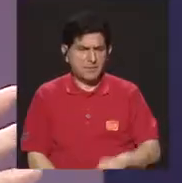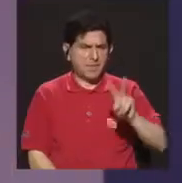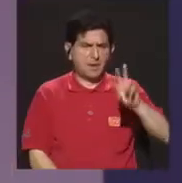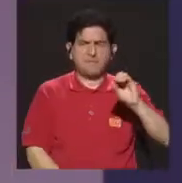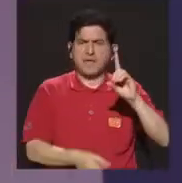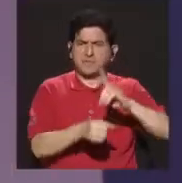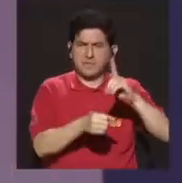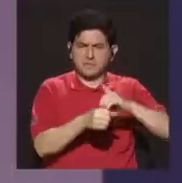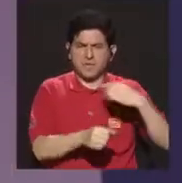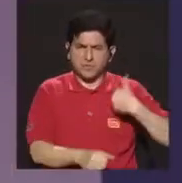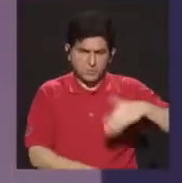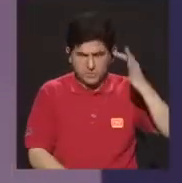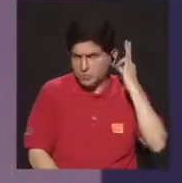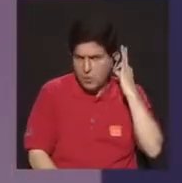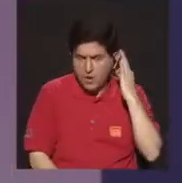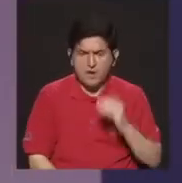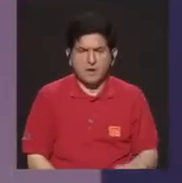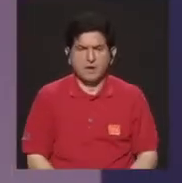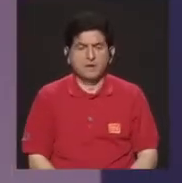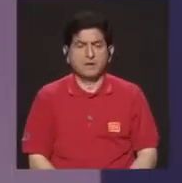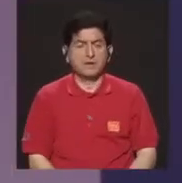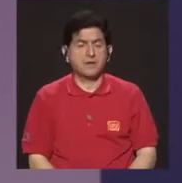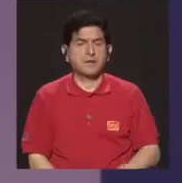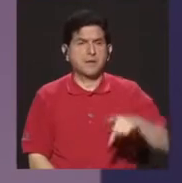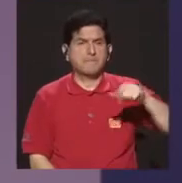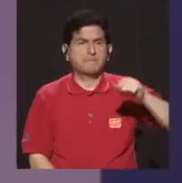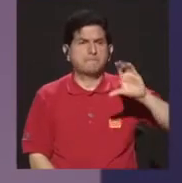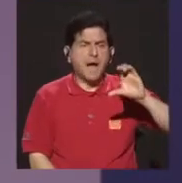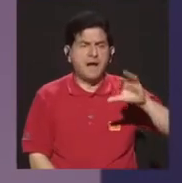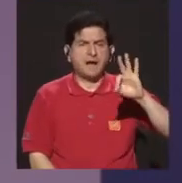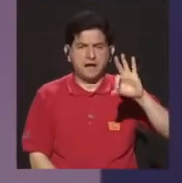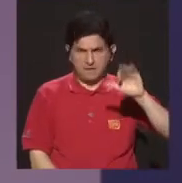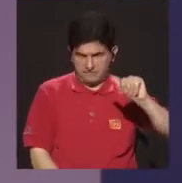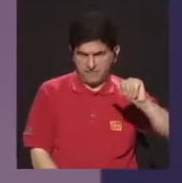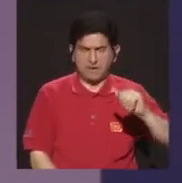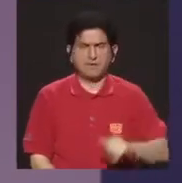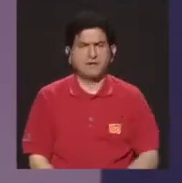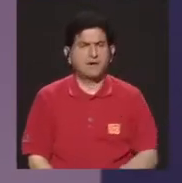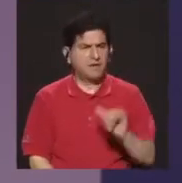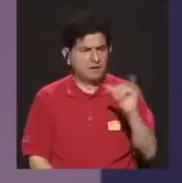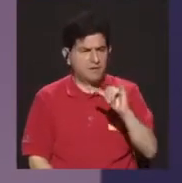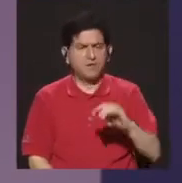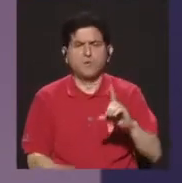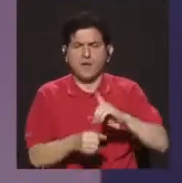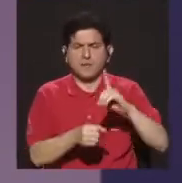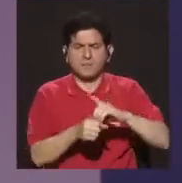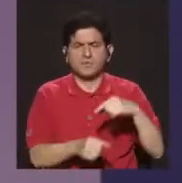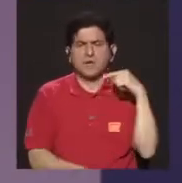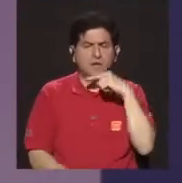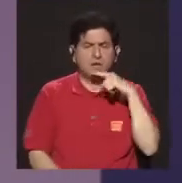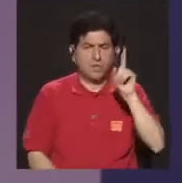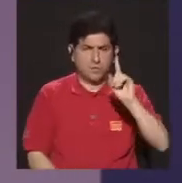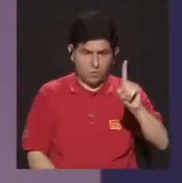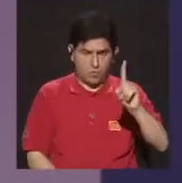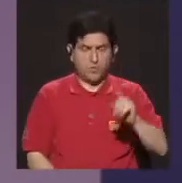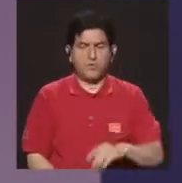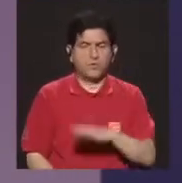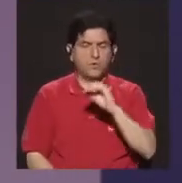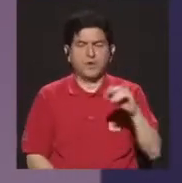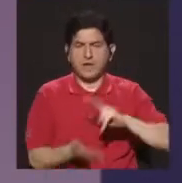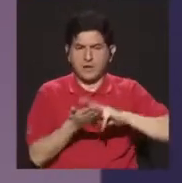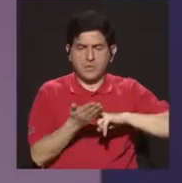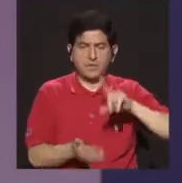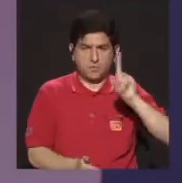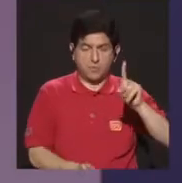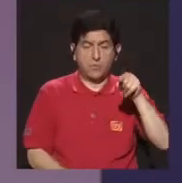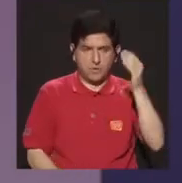diputados y diputadas en señala mónica para frente amplio sin firmó también por un diputado el post que el diputado liberación nacional que se dan la